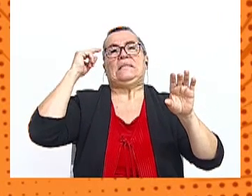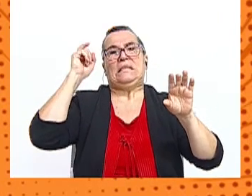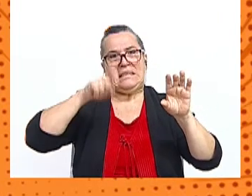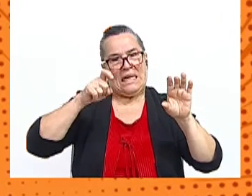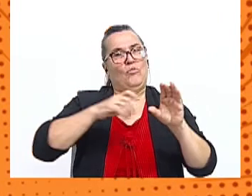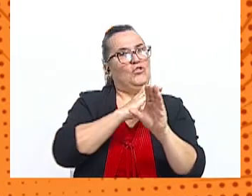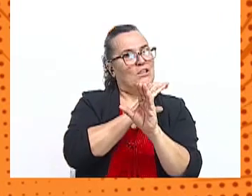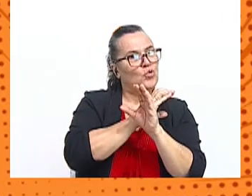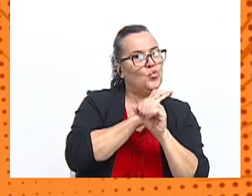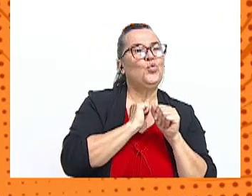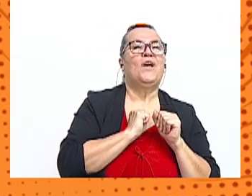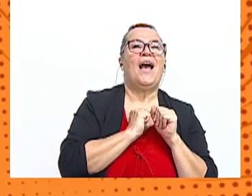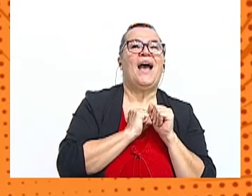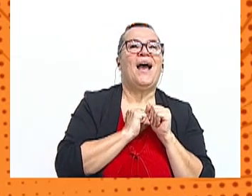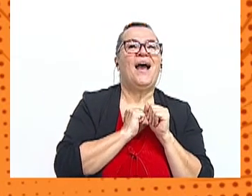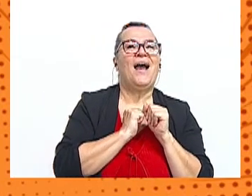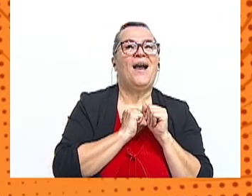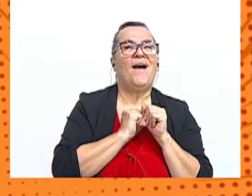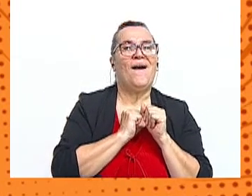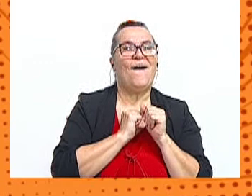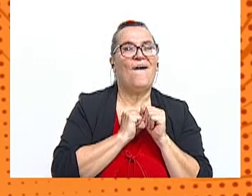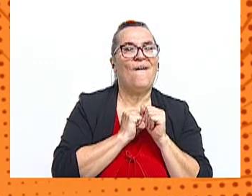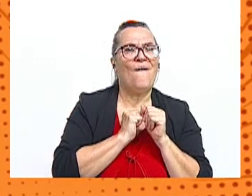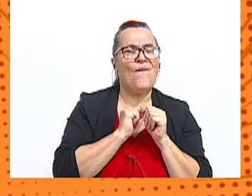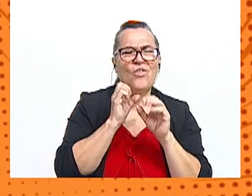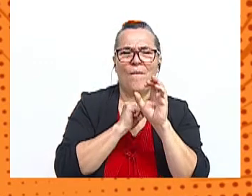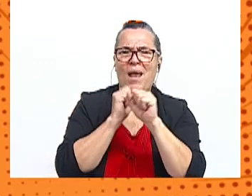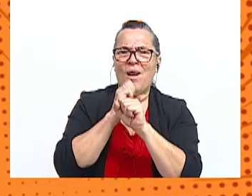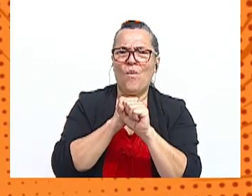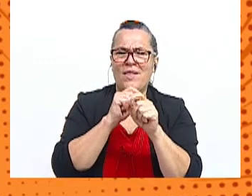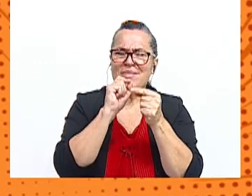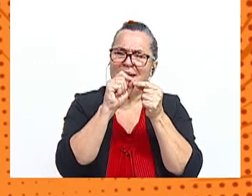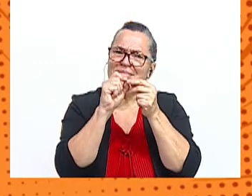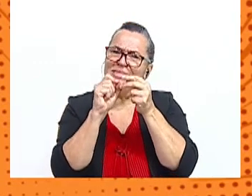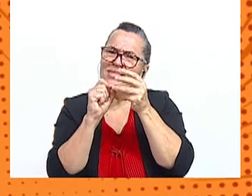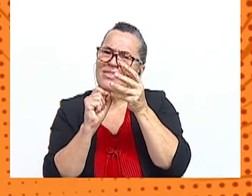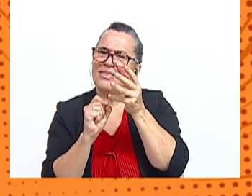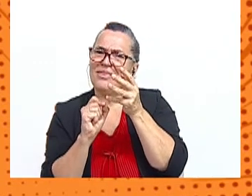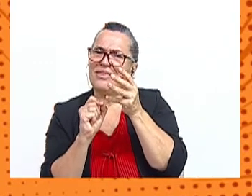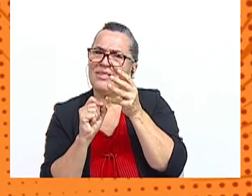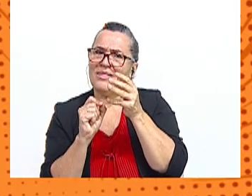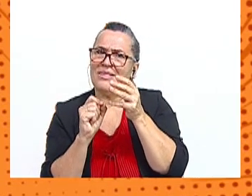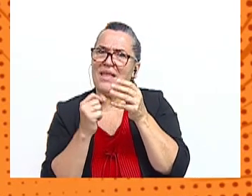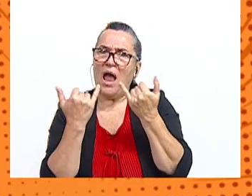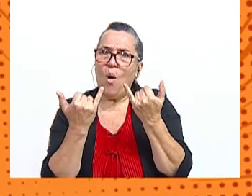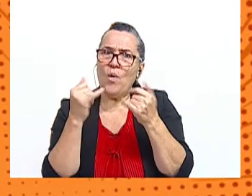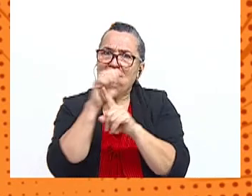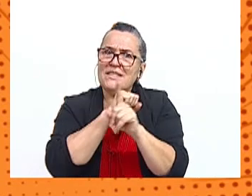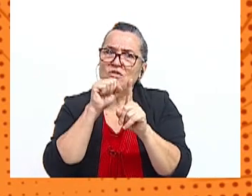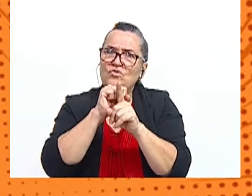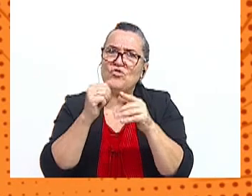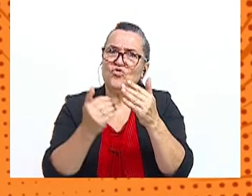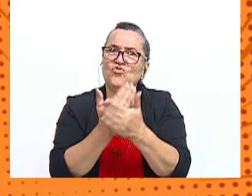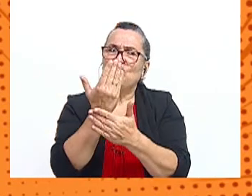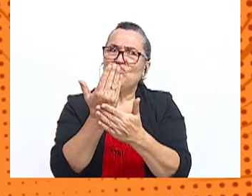ser cuidadosos, tomar muy en cuenta esos detalles, porque estamos ante una nueva